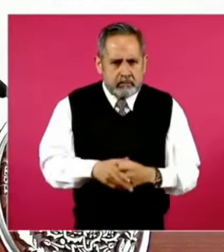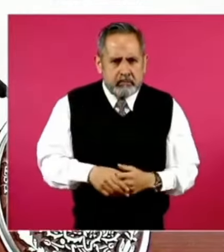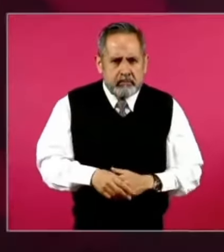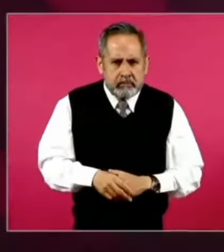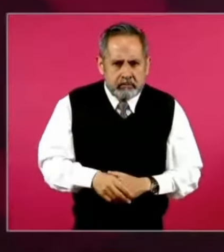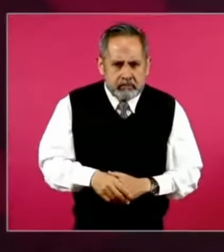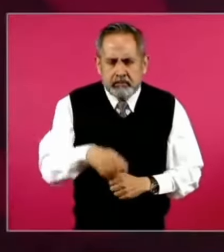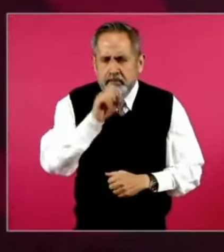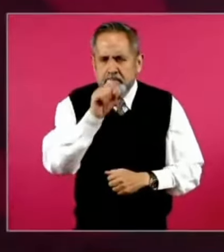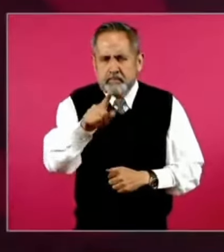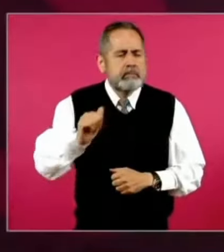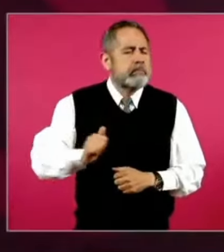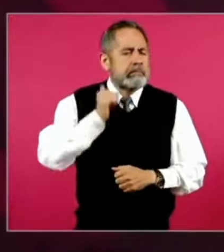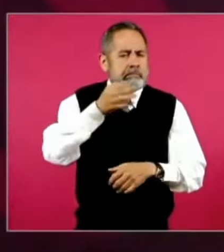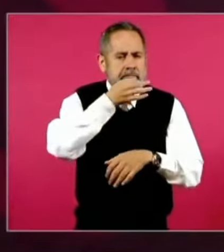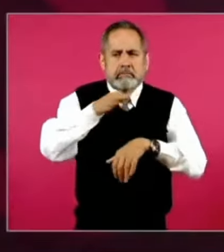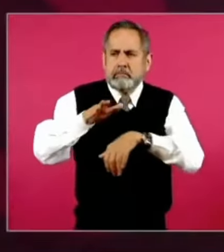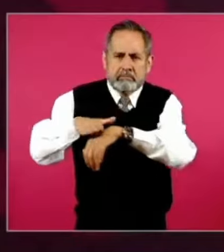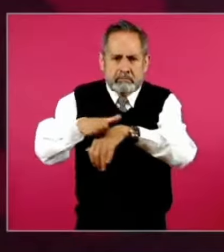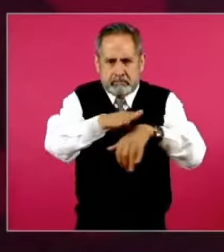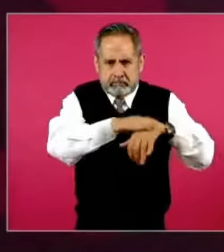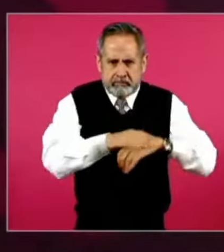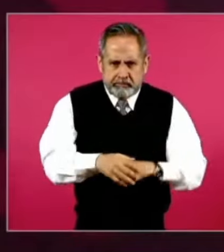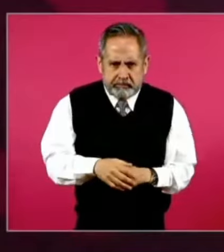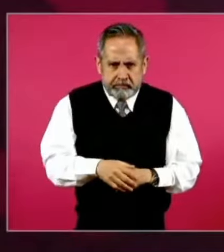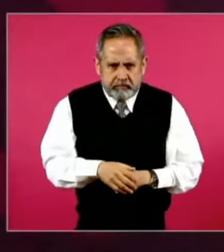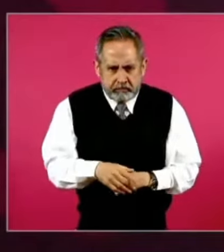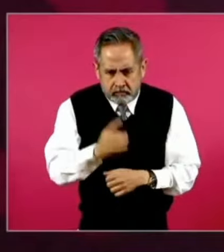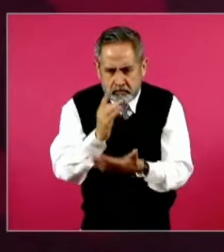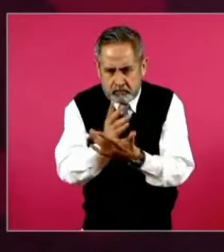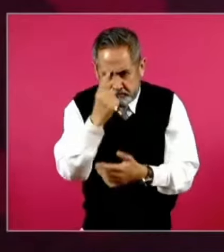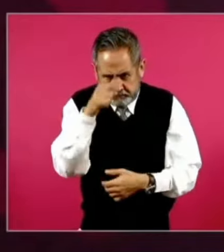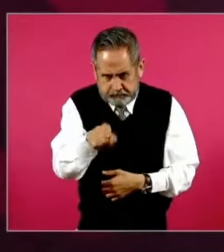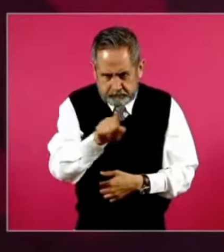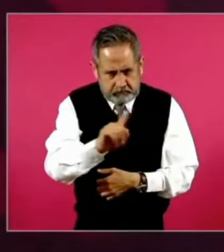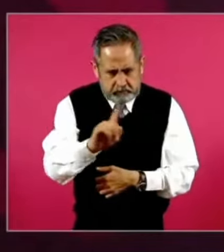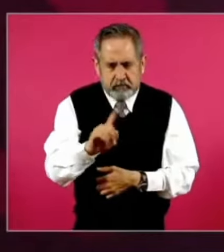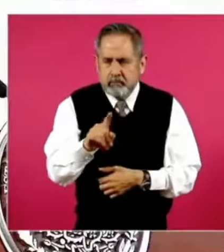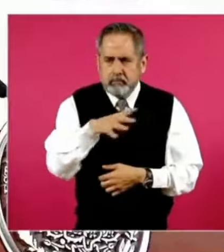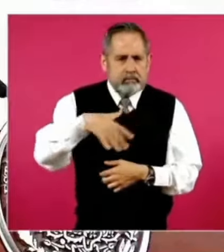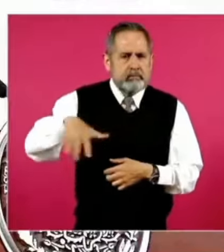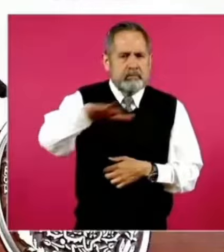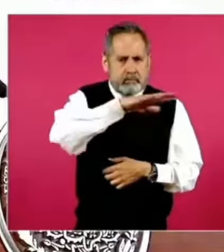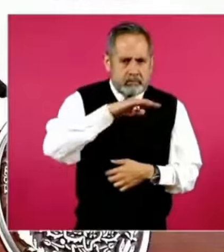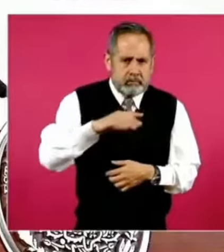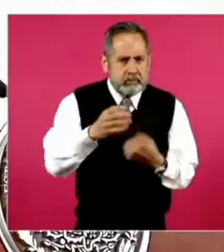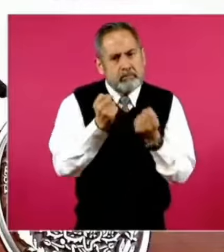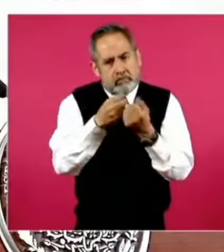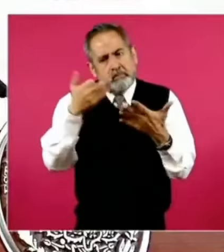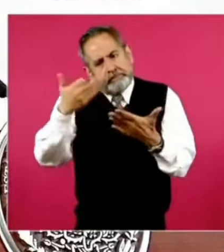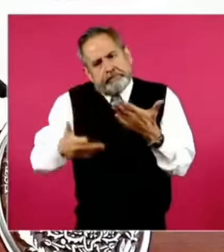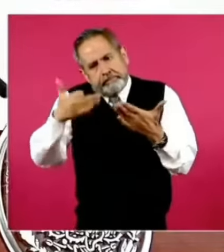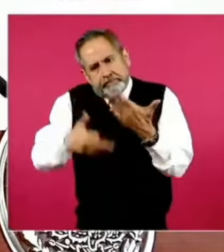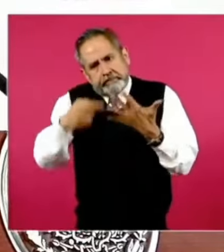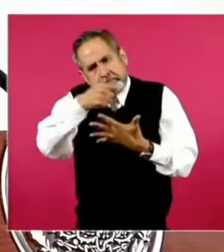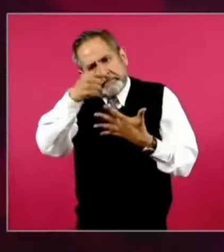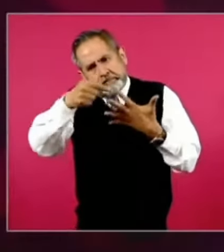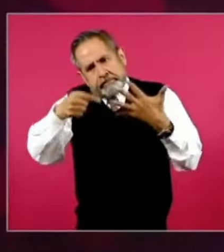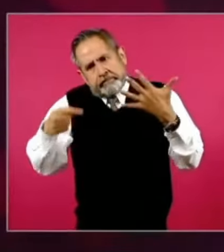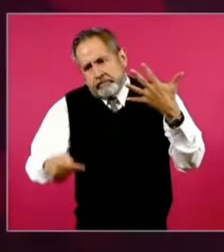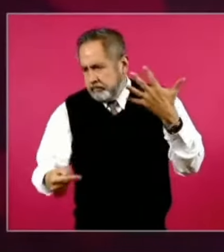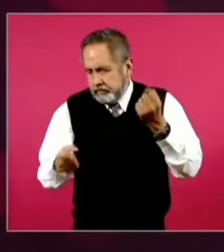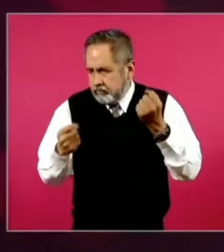que aprovecho, no solo en este caso, porque van a quedar muchos asuntos